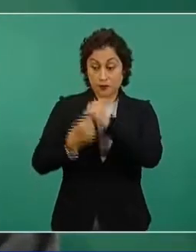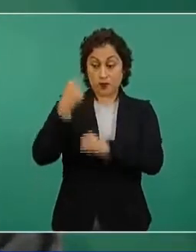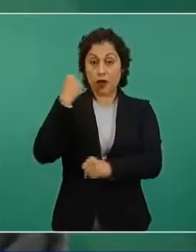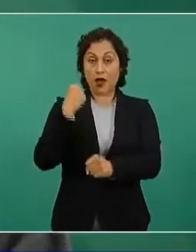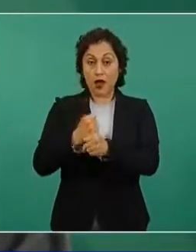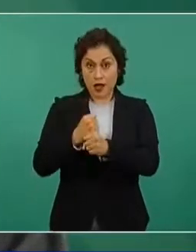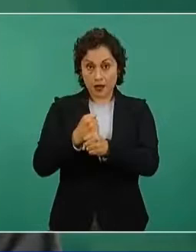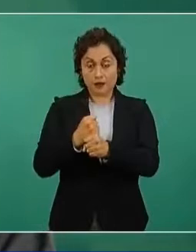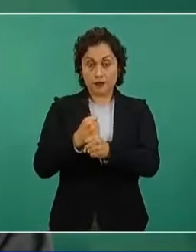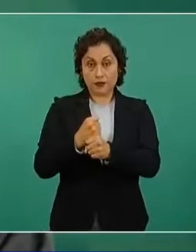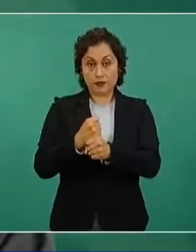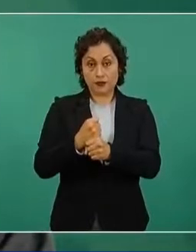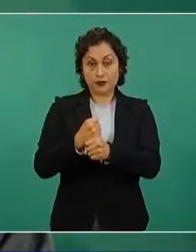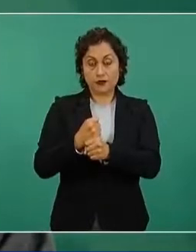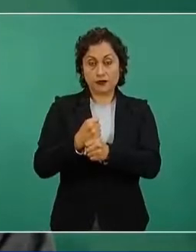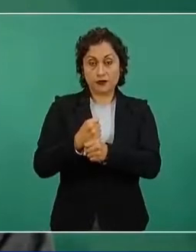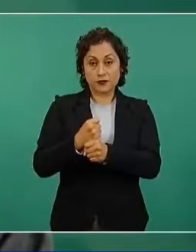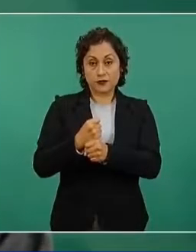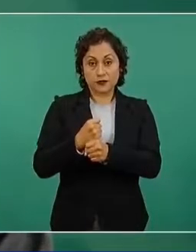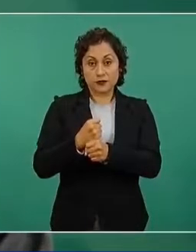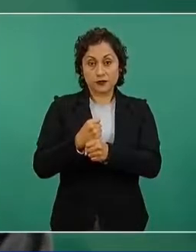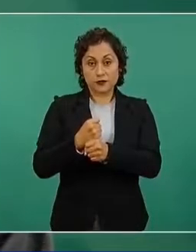nada más fue